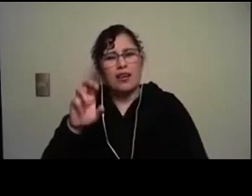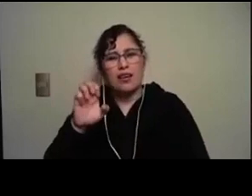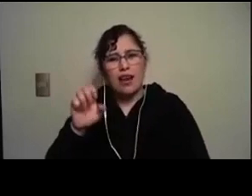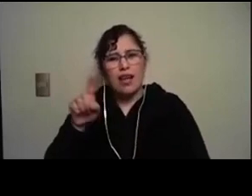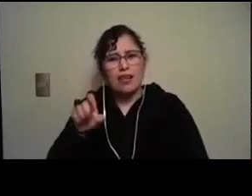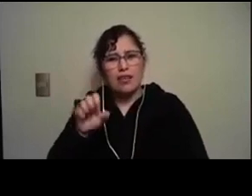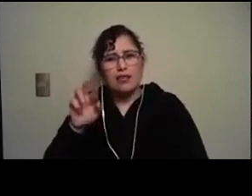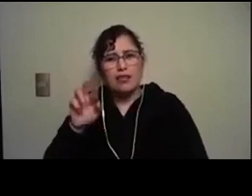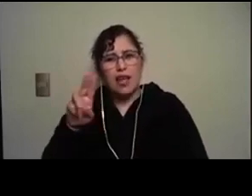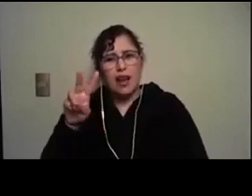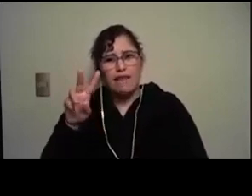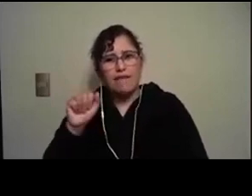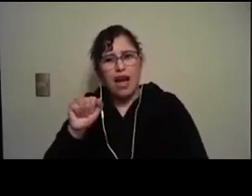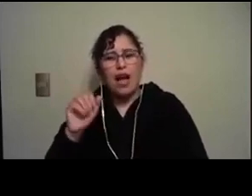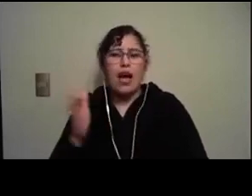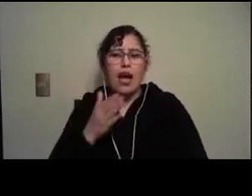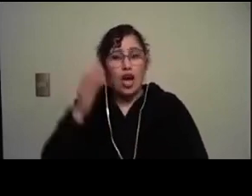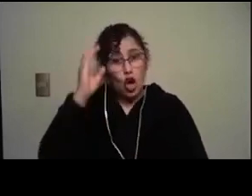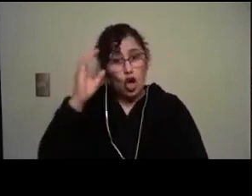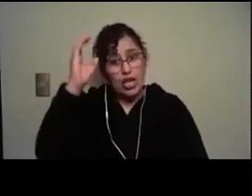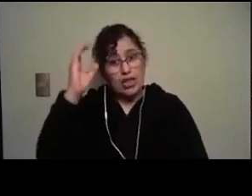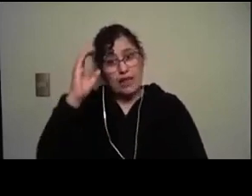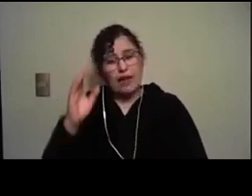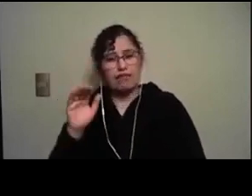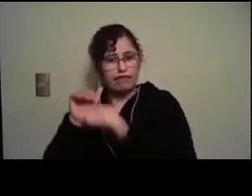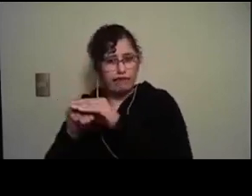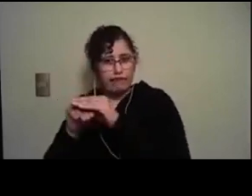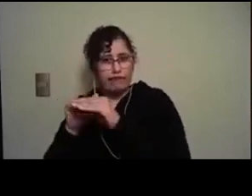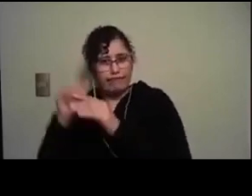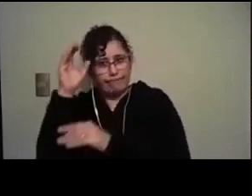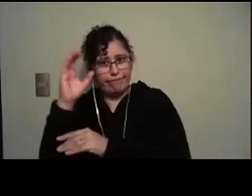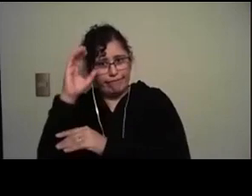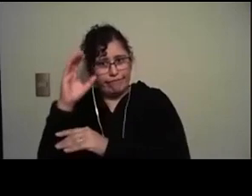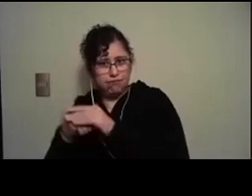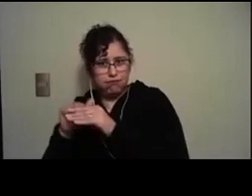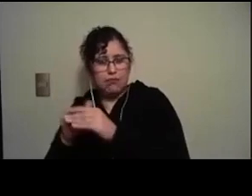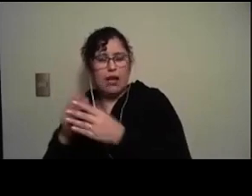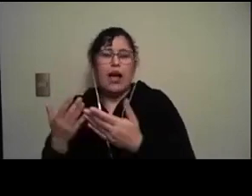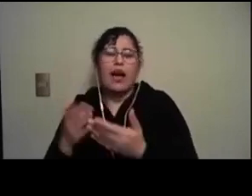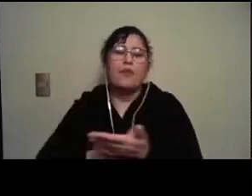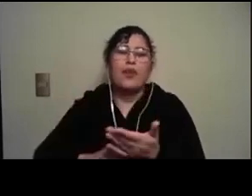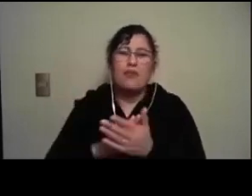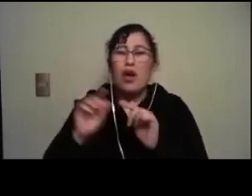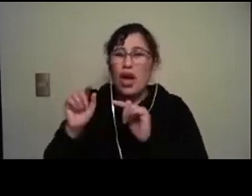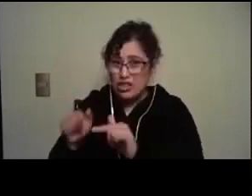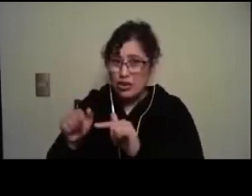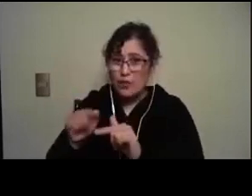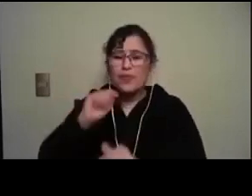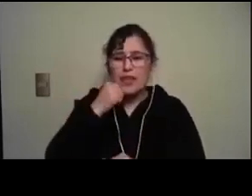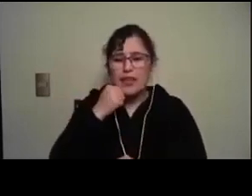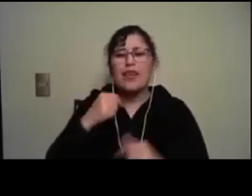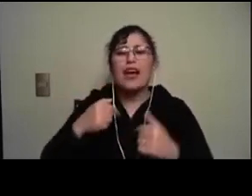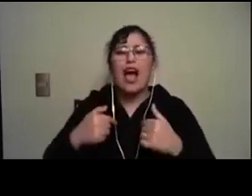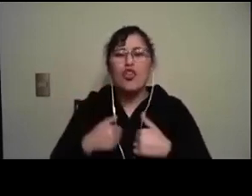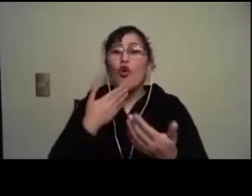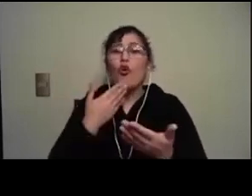aquellos elementos que van a hacer que mi función cognitiva esté más o menos preservada para la etapa de